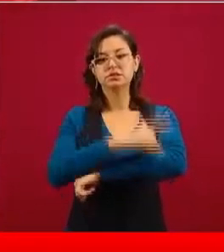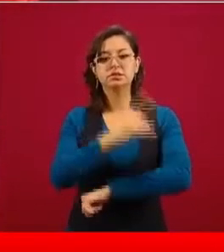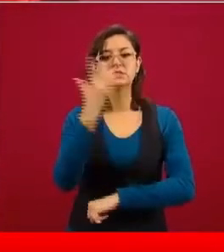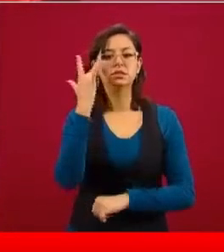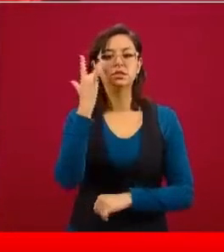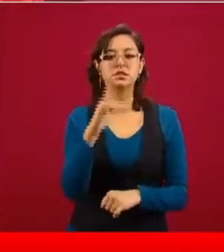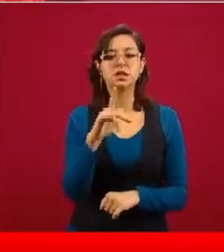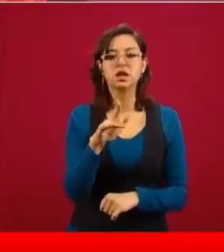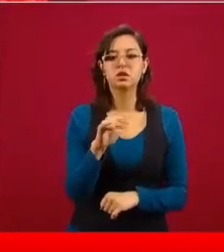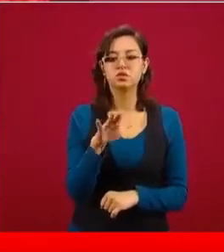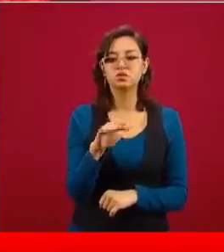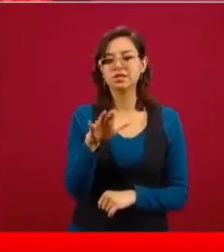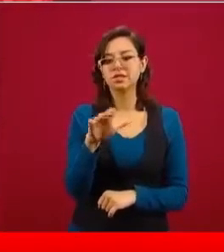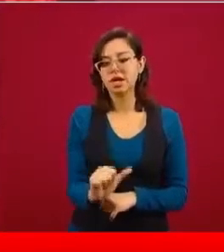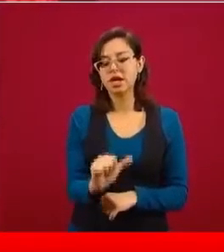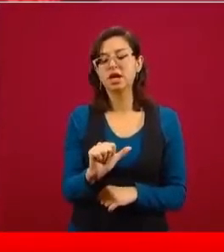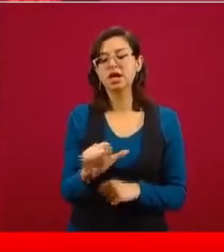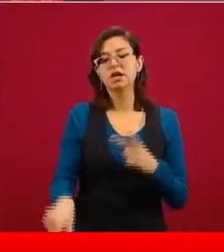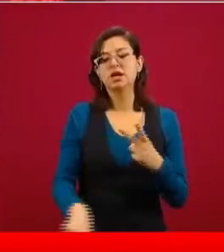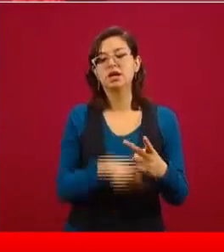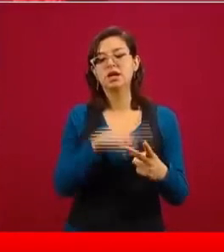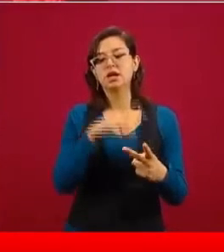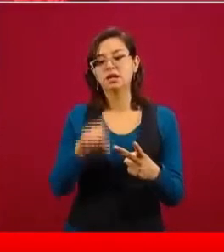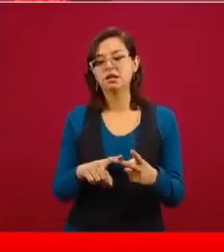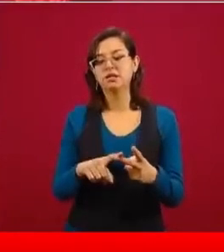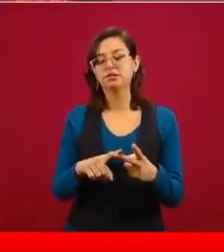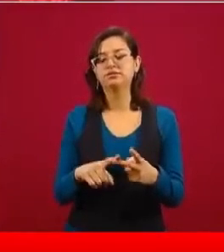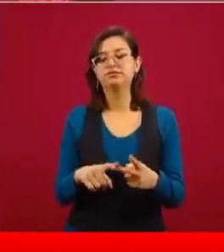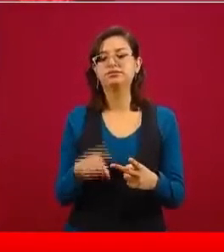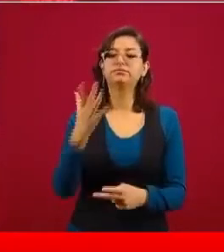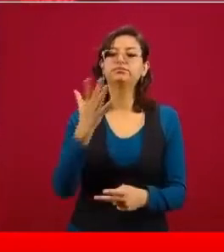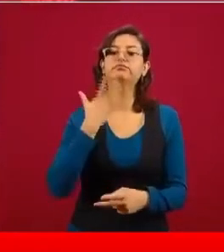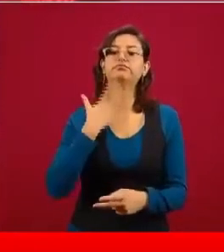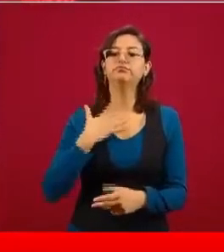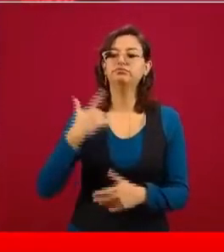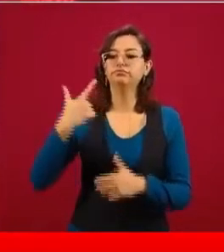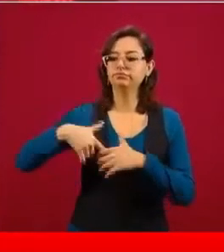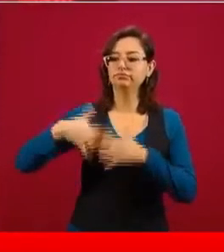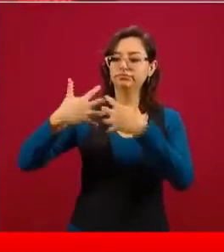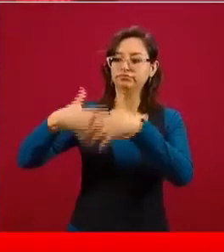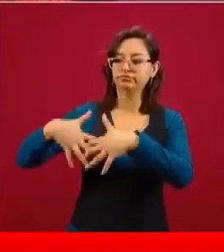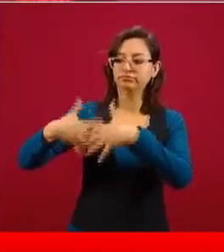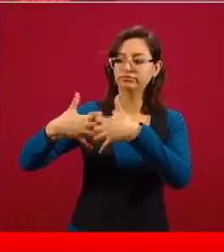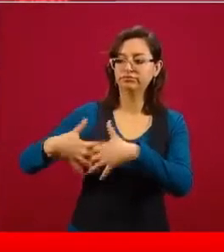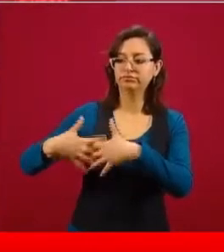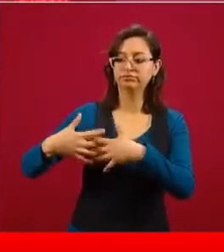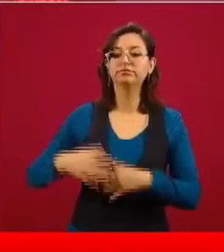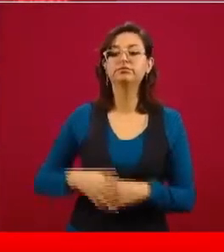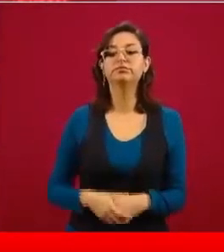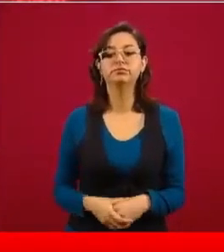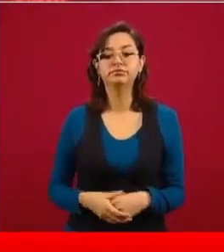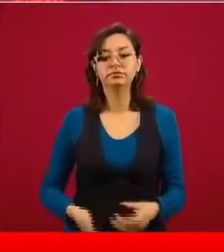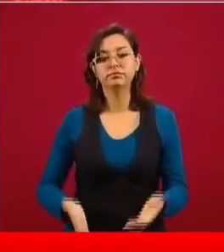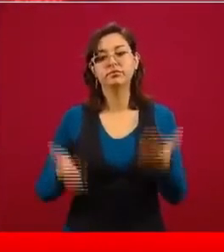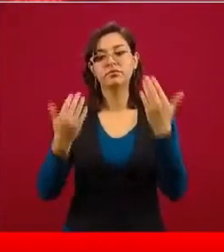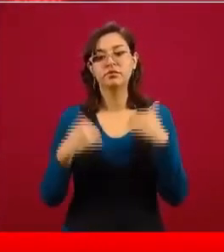Lucía y en la construcción de la refinería. Entonces, vamos con Luisa